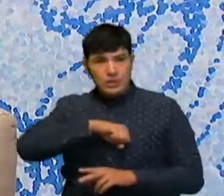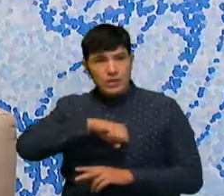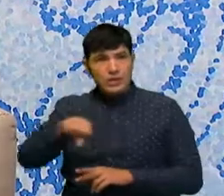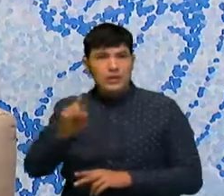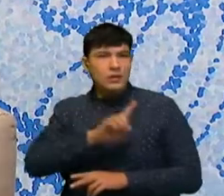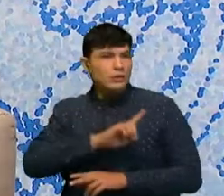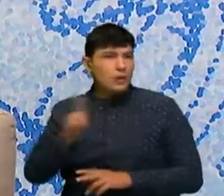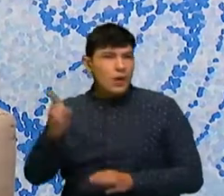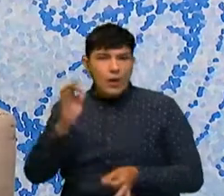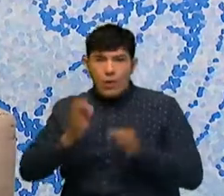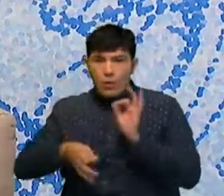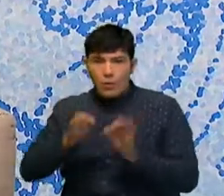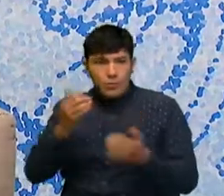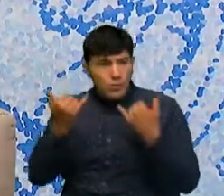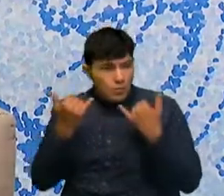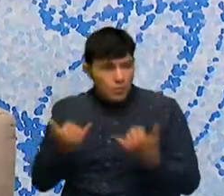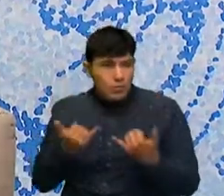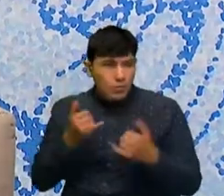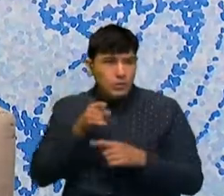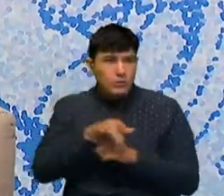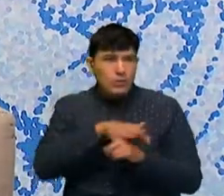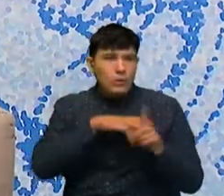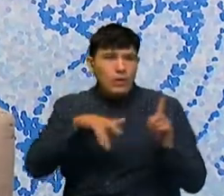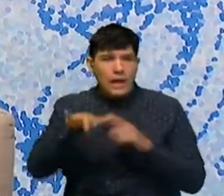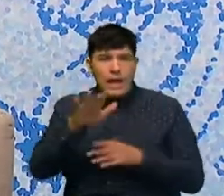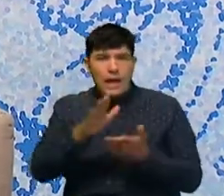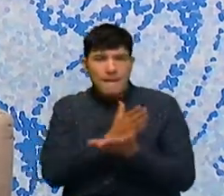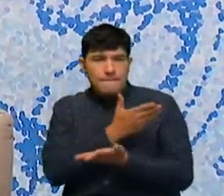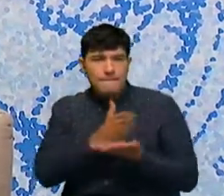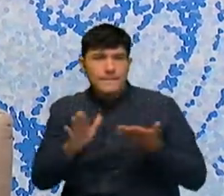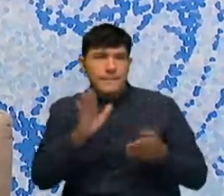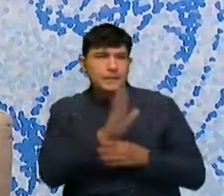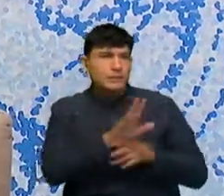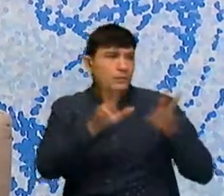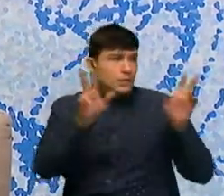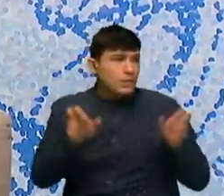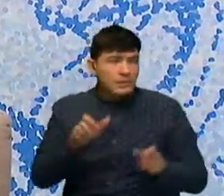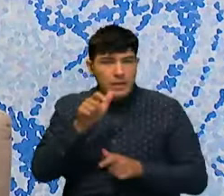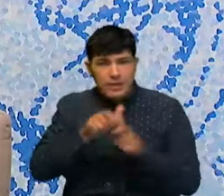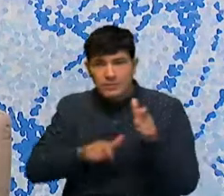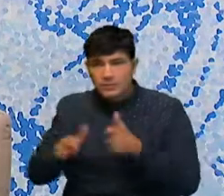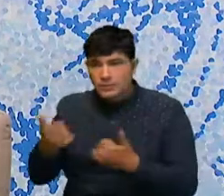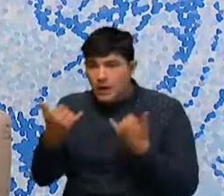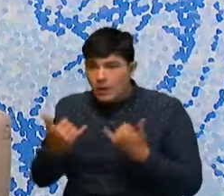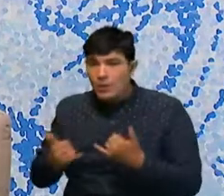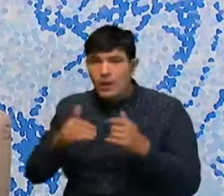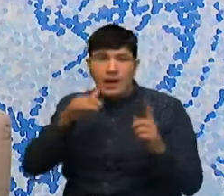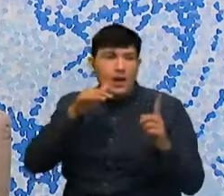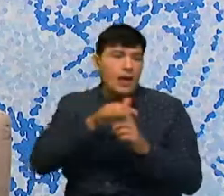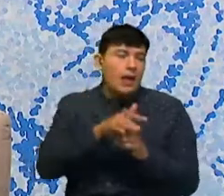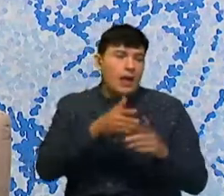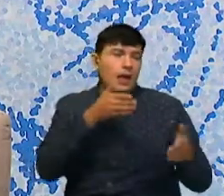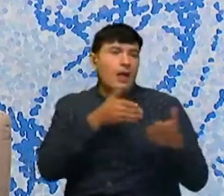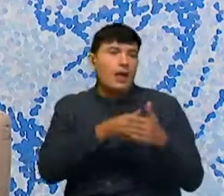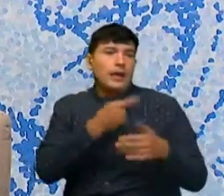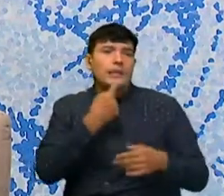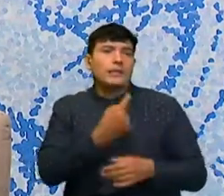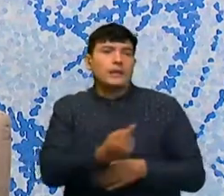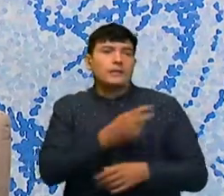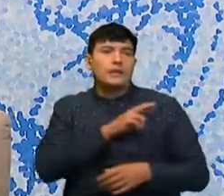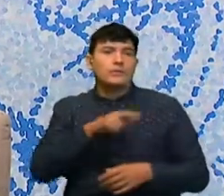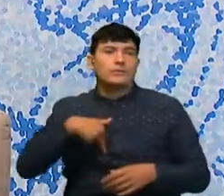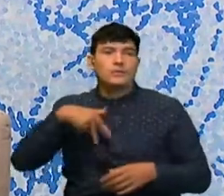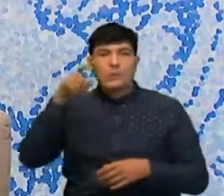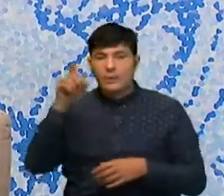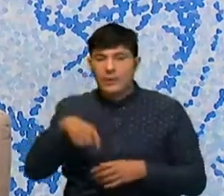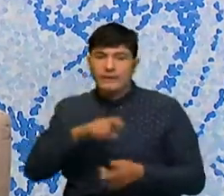justo que hoy, por una circunstancia ajena a estos temas, la gente les esté cayendo y estén diciendo que tenemos que cambiar las